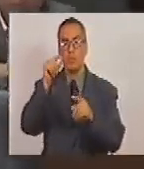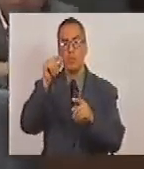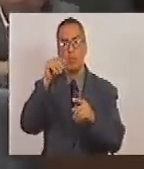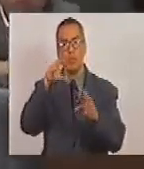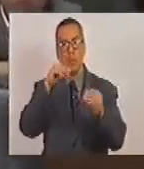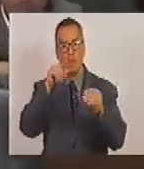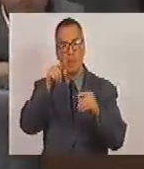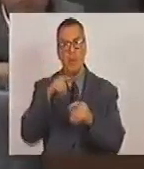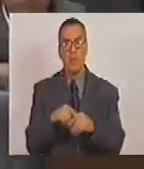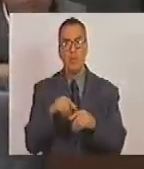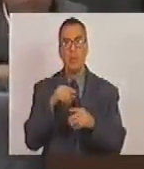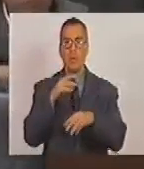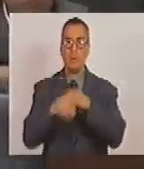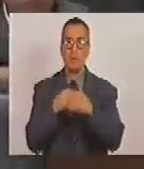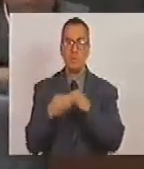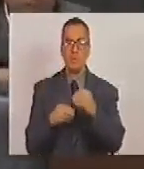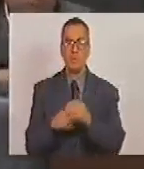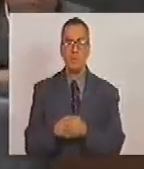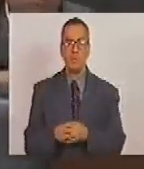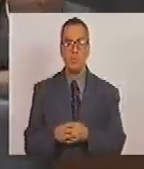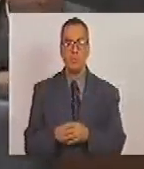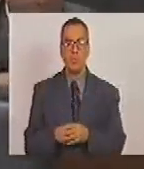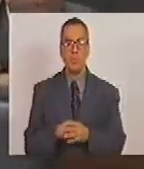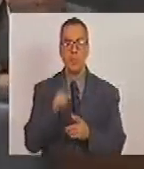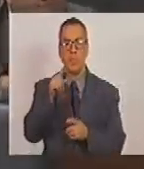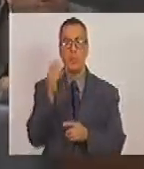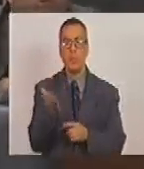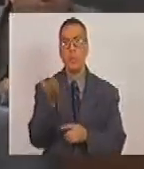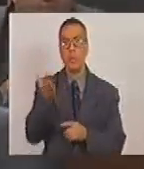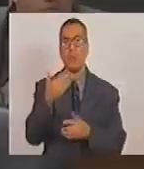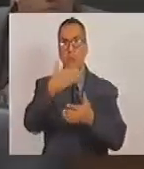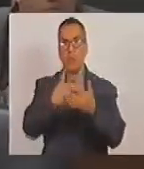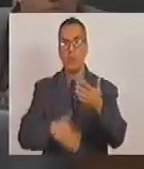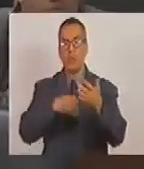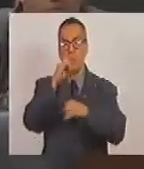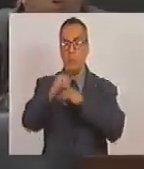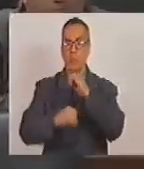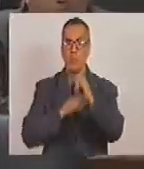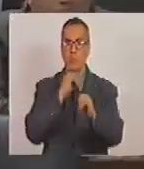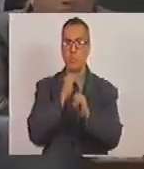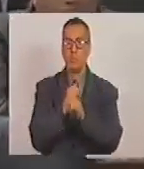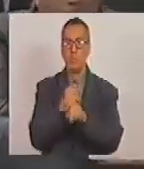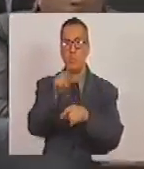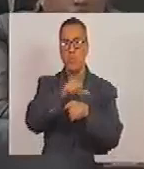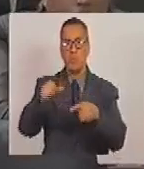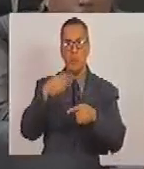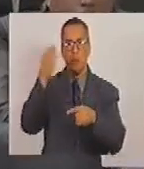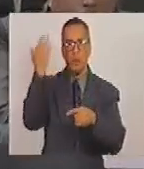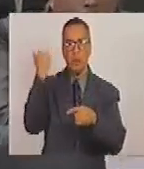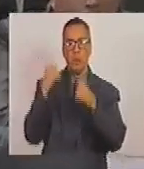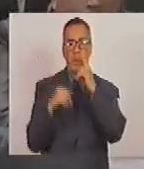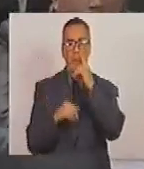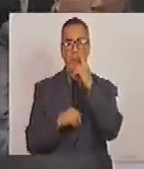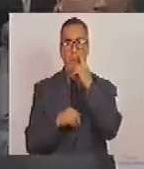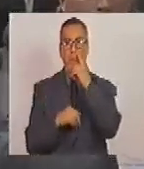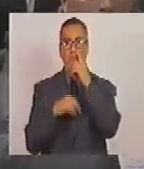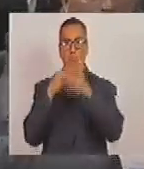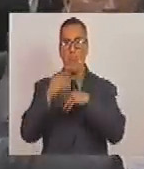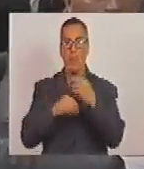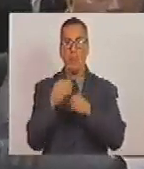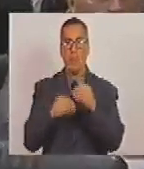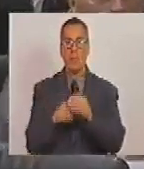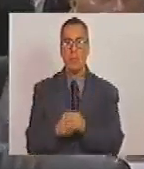palabra en función de una importante agenda internacional que la semana pasada tuvo